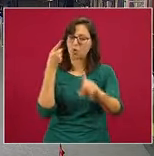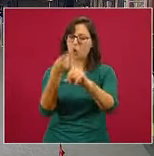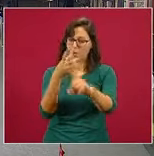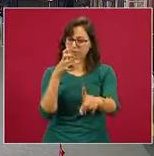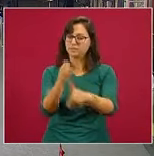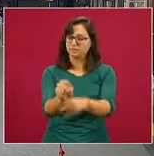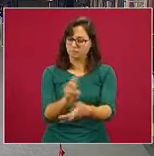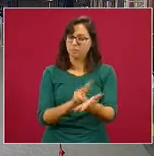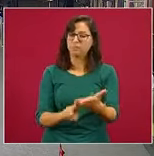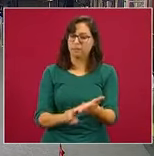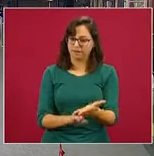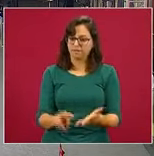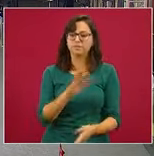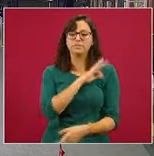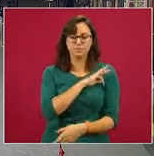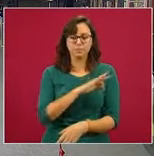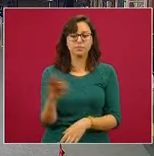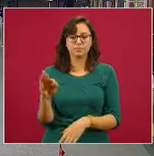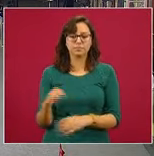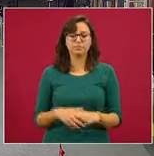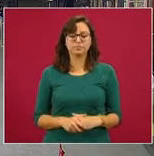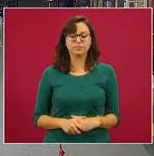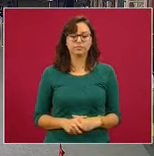pueden lograr en un futuro cercano.